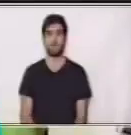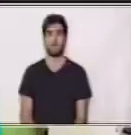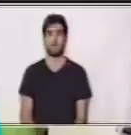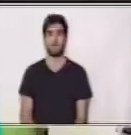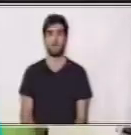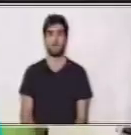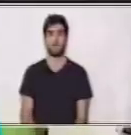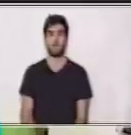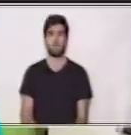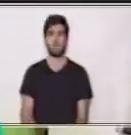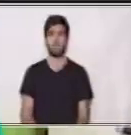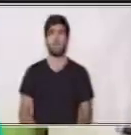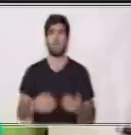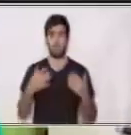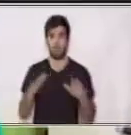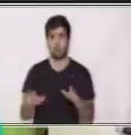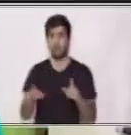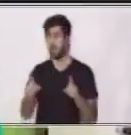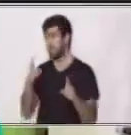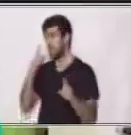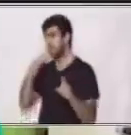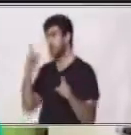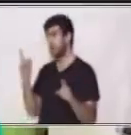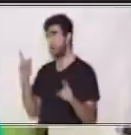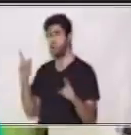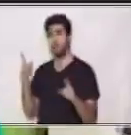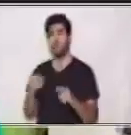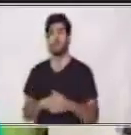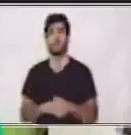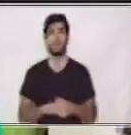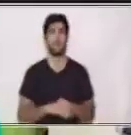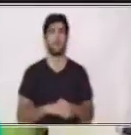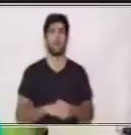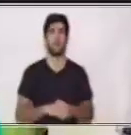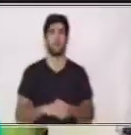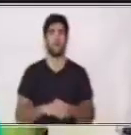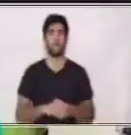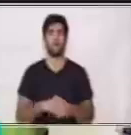por x más 3, es igual